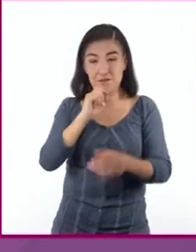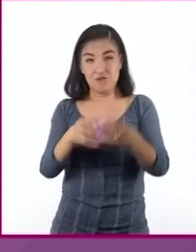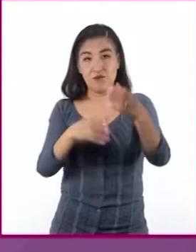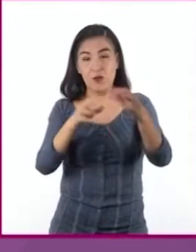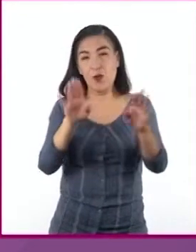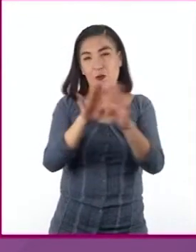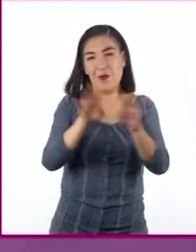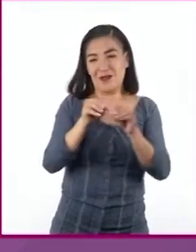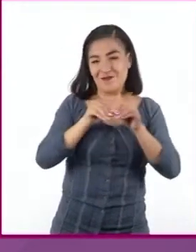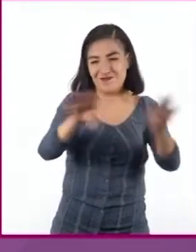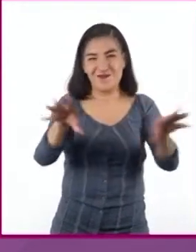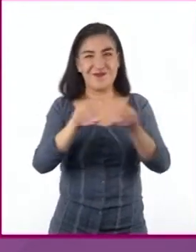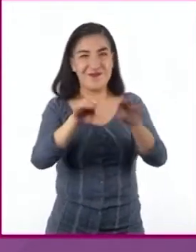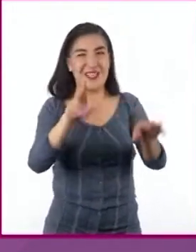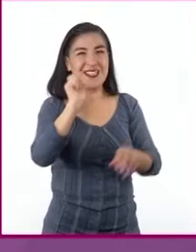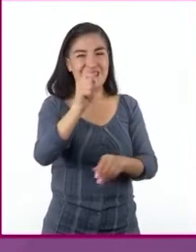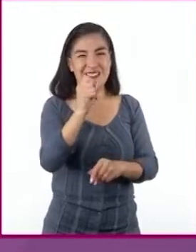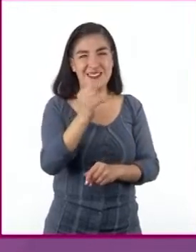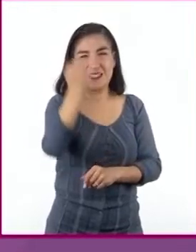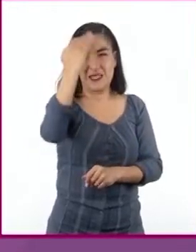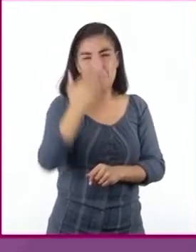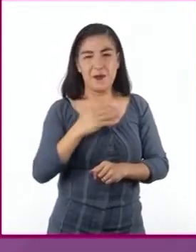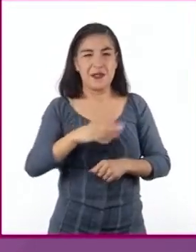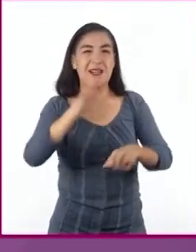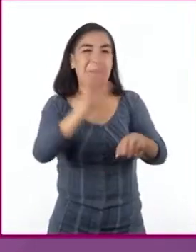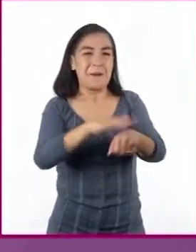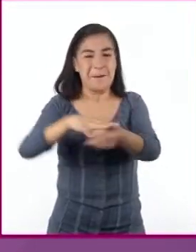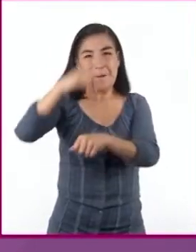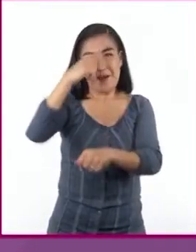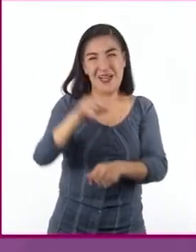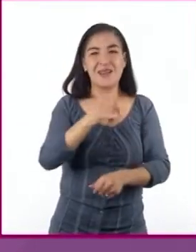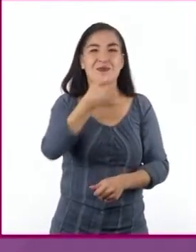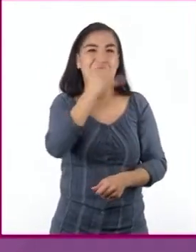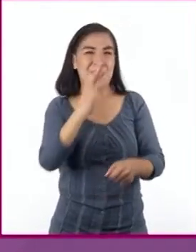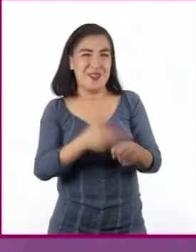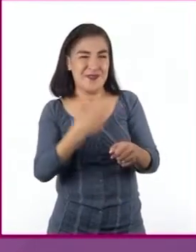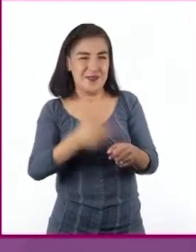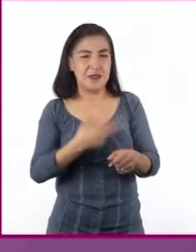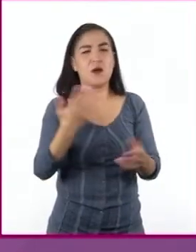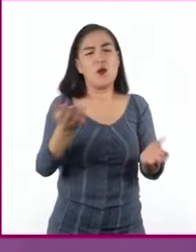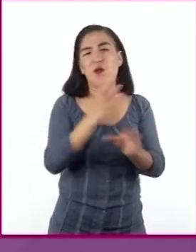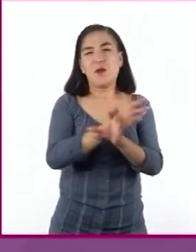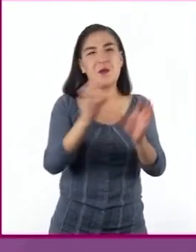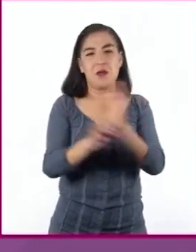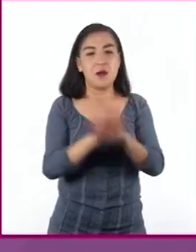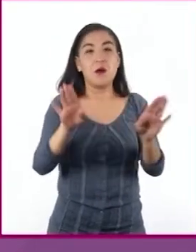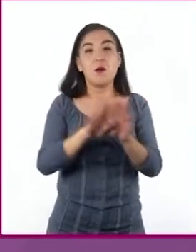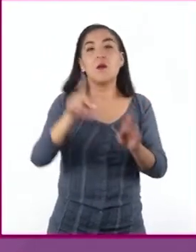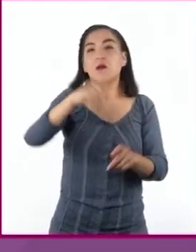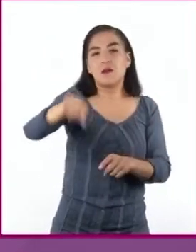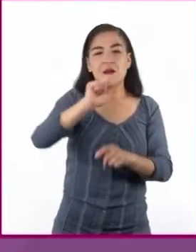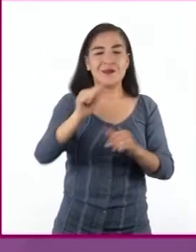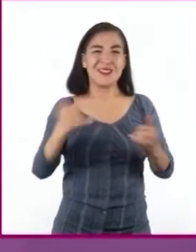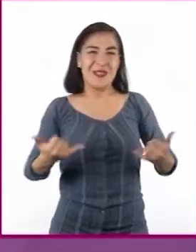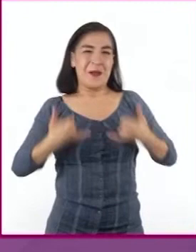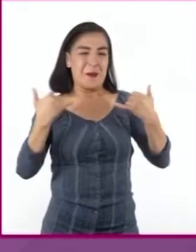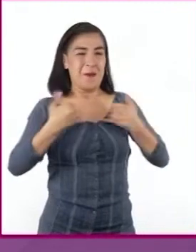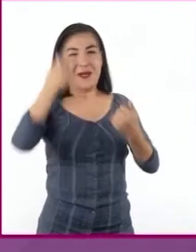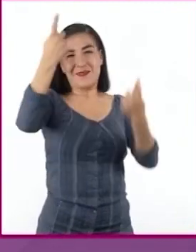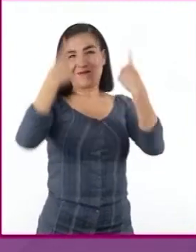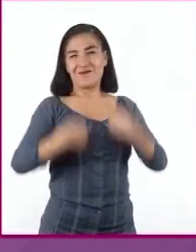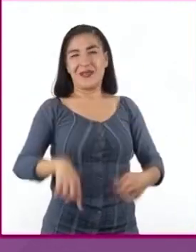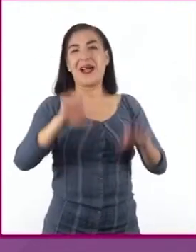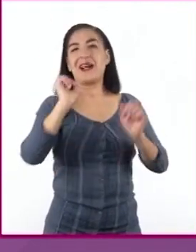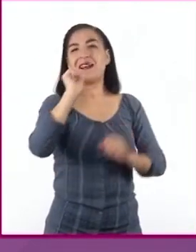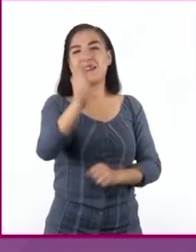de anuncios publicitarios se observa, por una parte, a personas generalmente jóvenes con apariencia sana